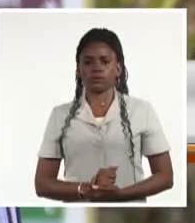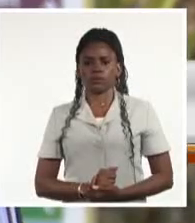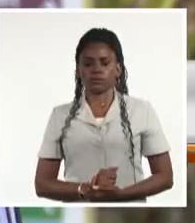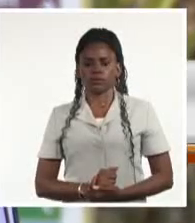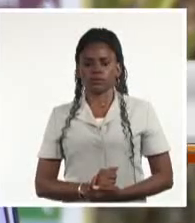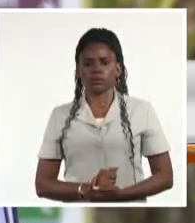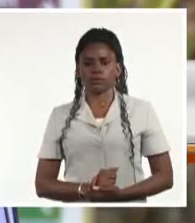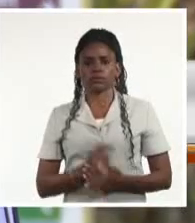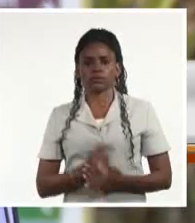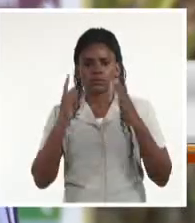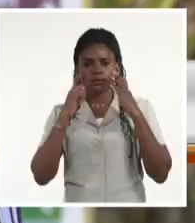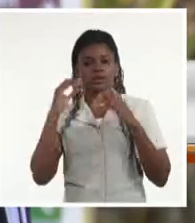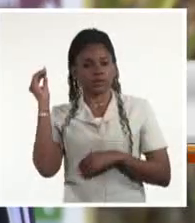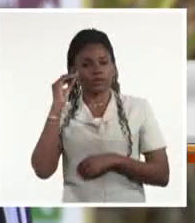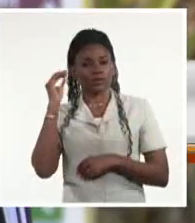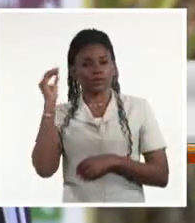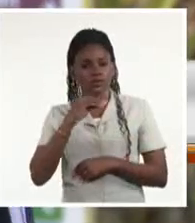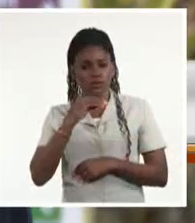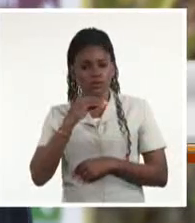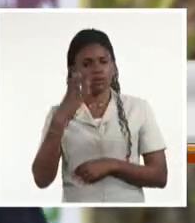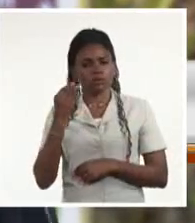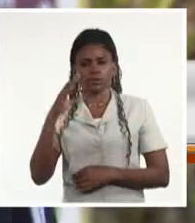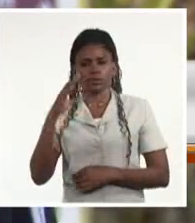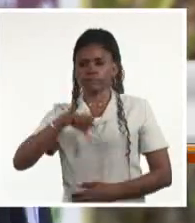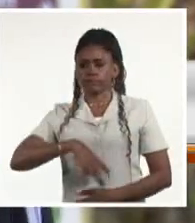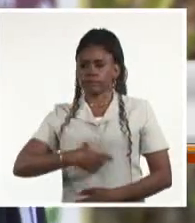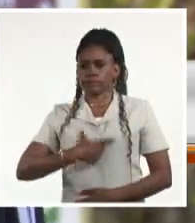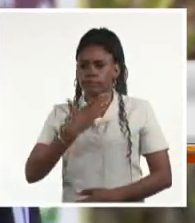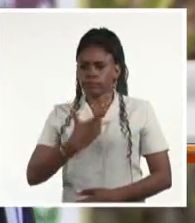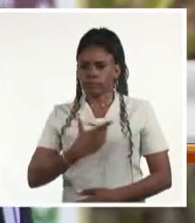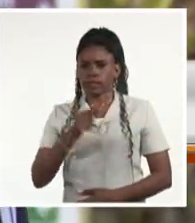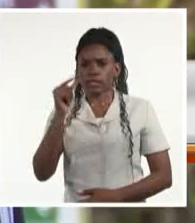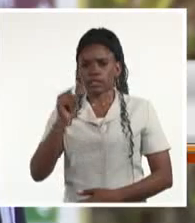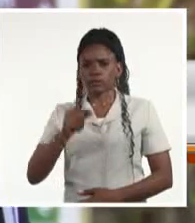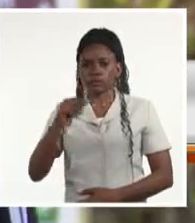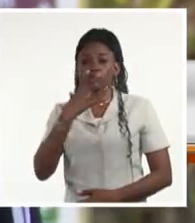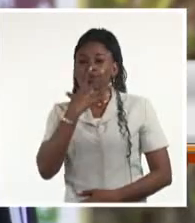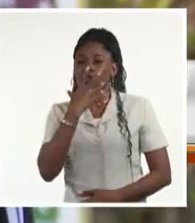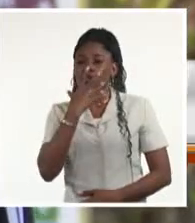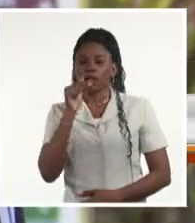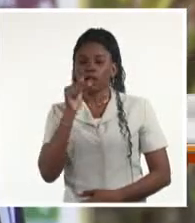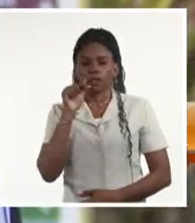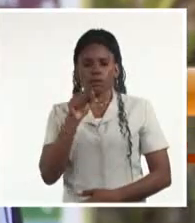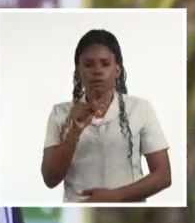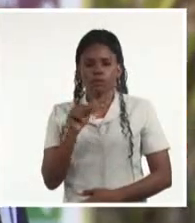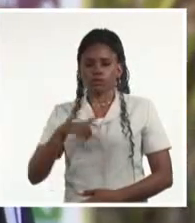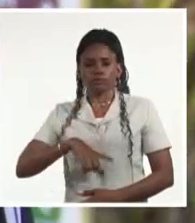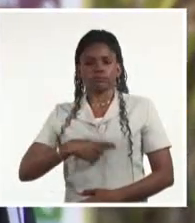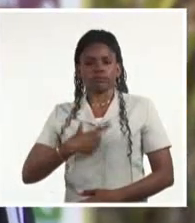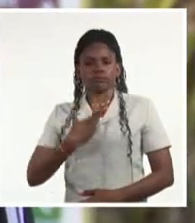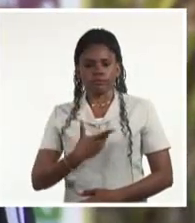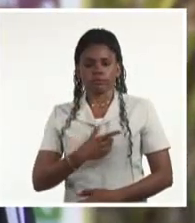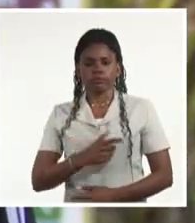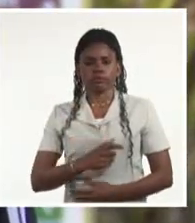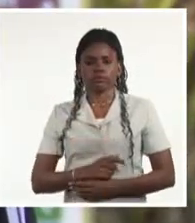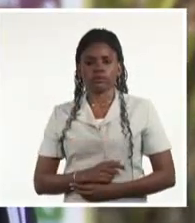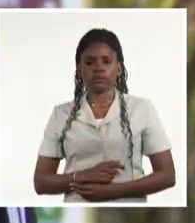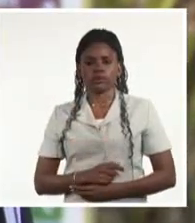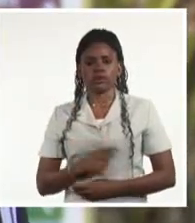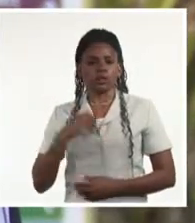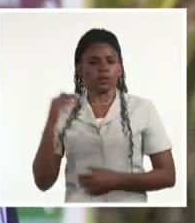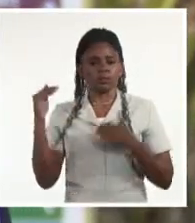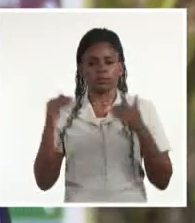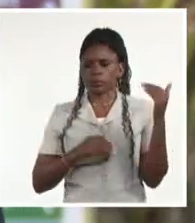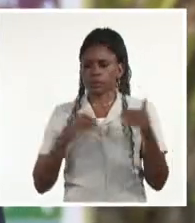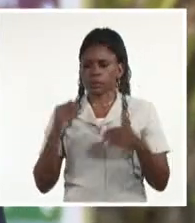fortalecimiento al movimiento de artistas aficionados, que es nuestra razón de ser. Se ha crecido en